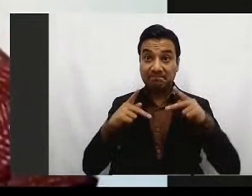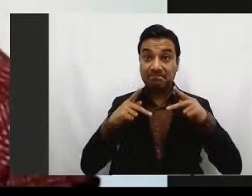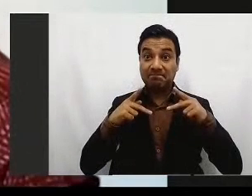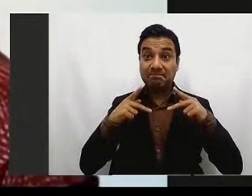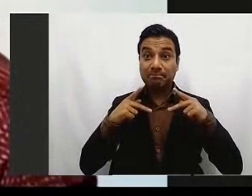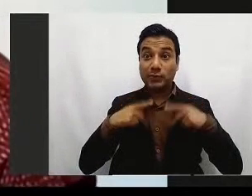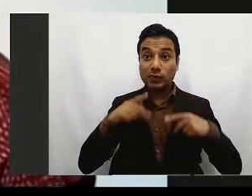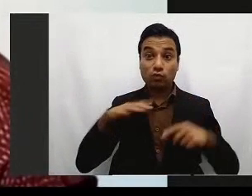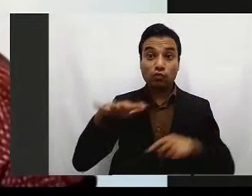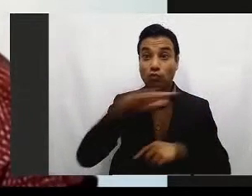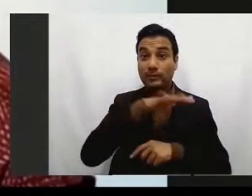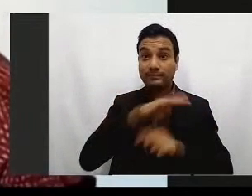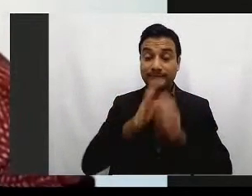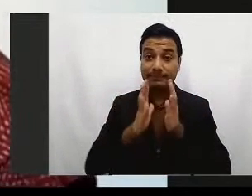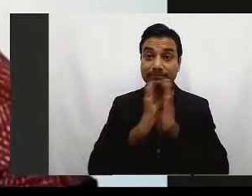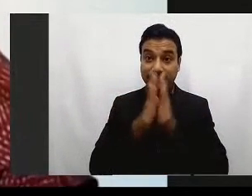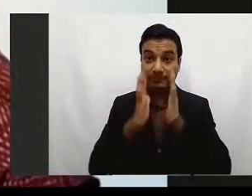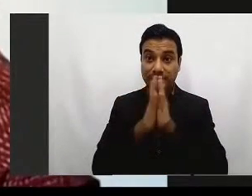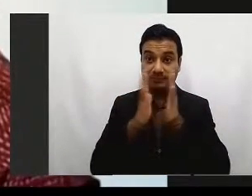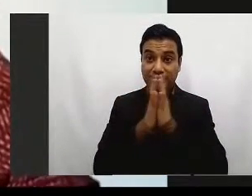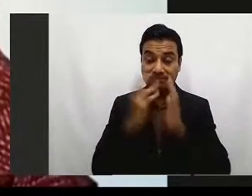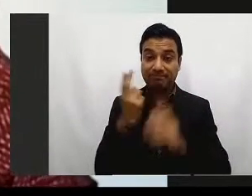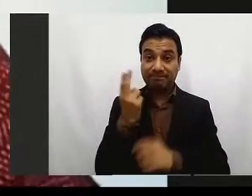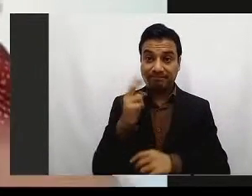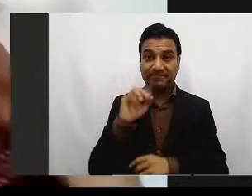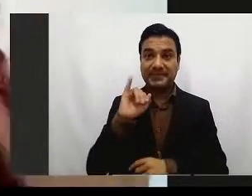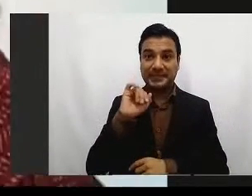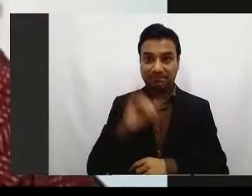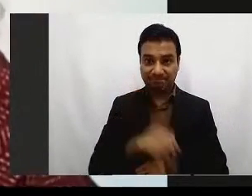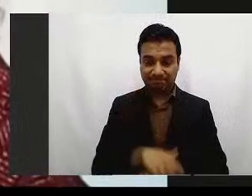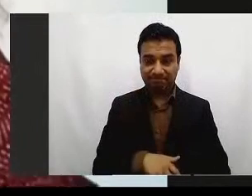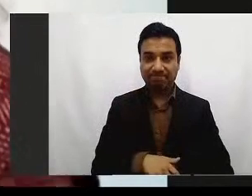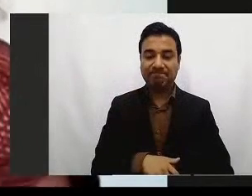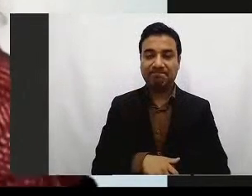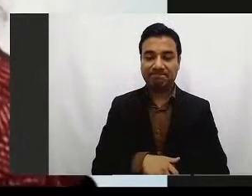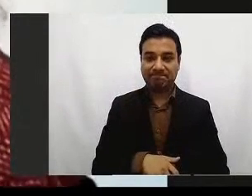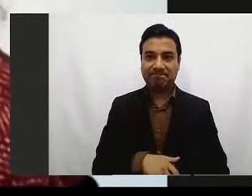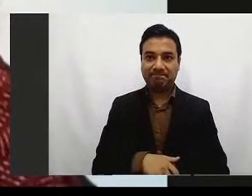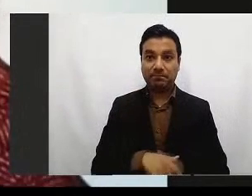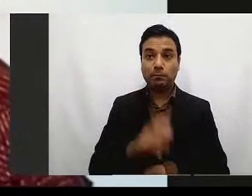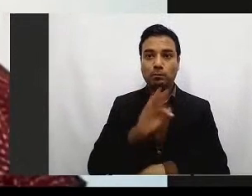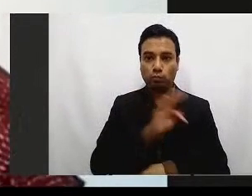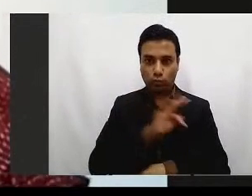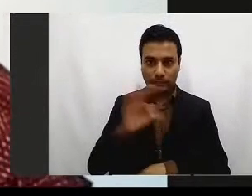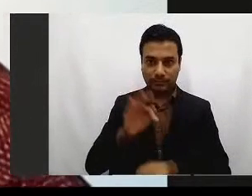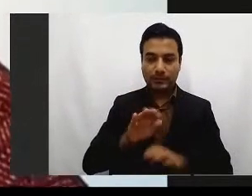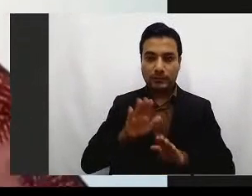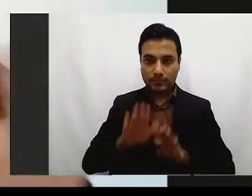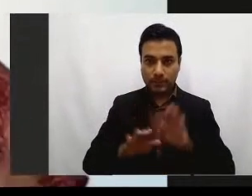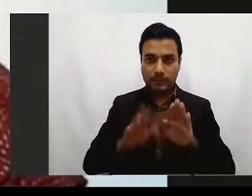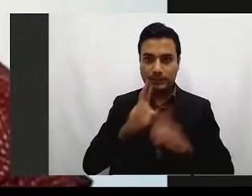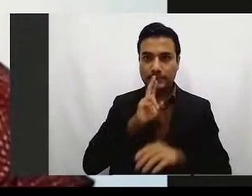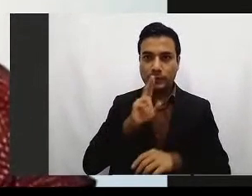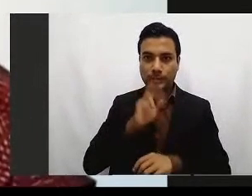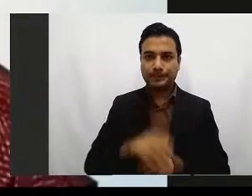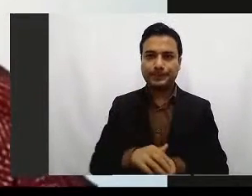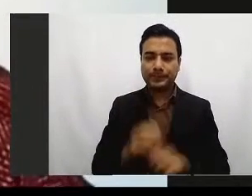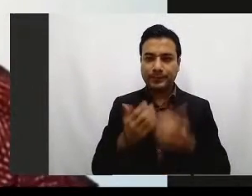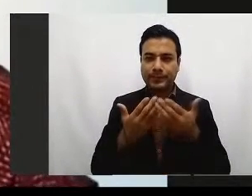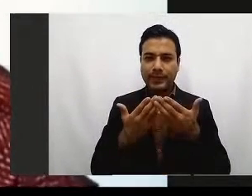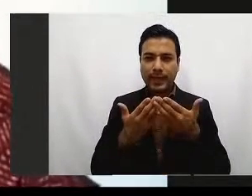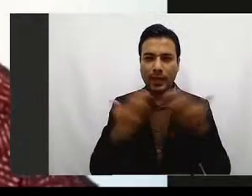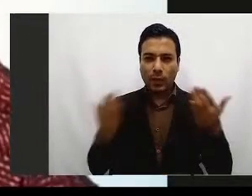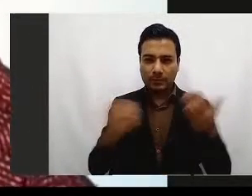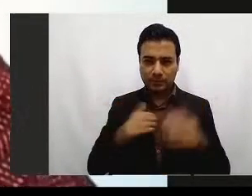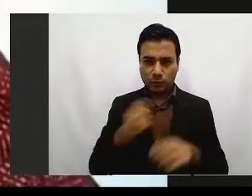lograr esta participación de la que hablas, ¿no? En donde podamos dar pues, mayores pasos. Y bajo ese contexto, ahora me gustaría preguntarle